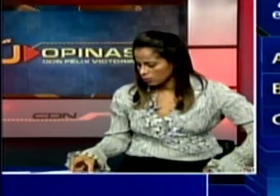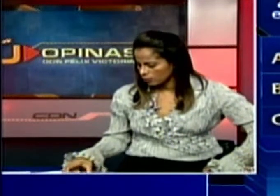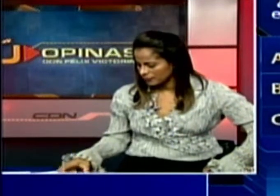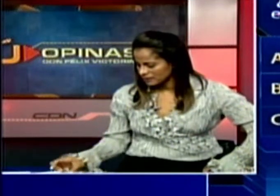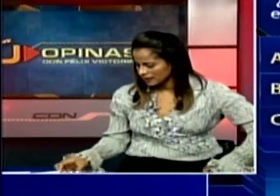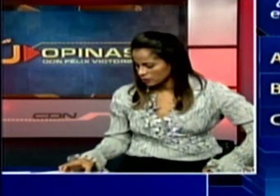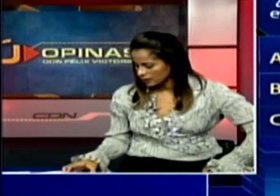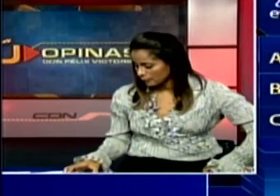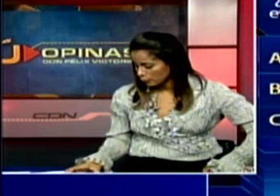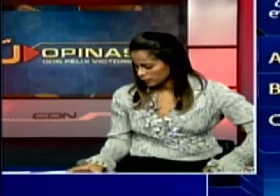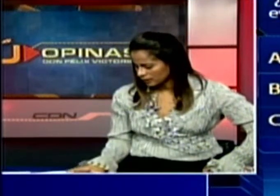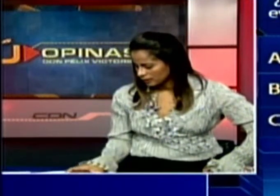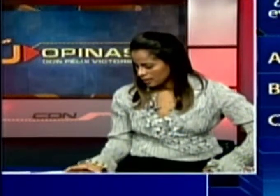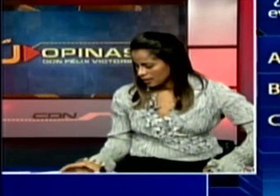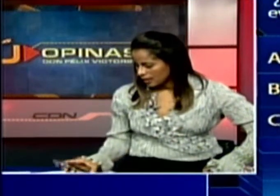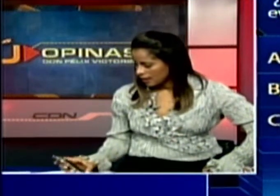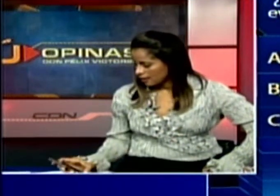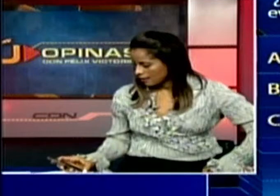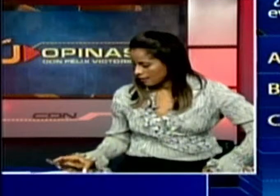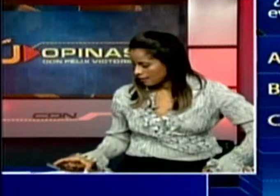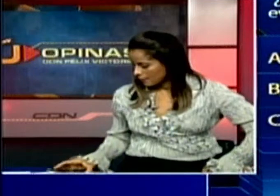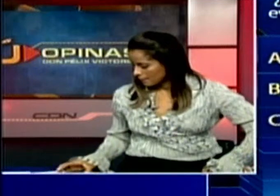mismo presentando este reporte.